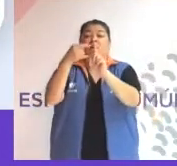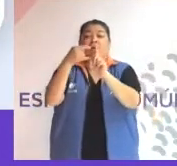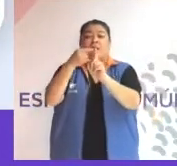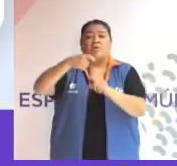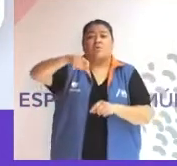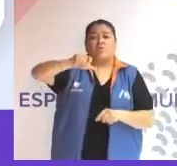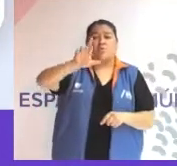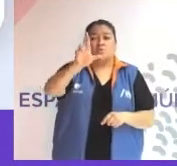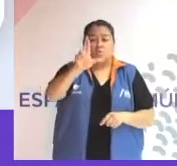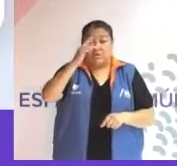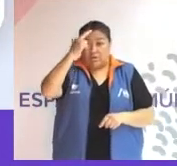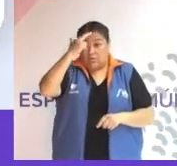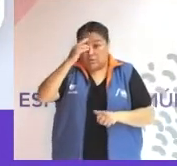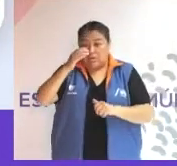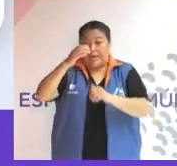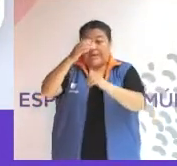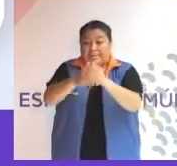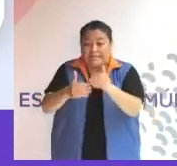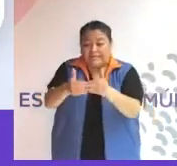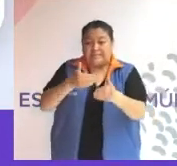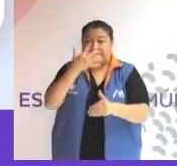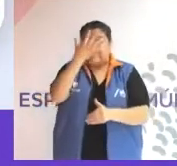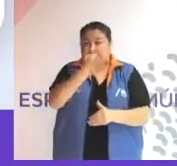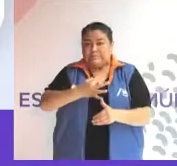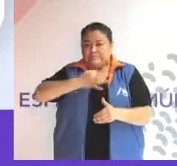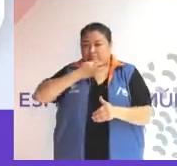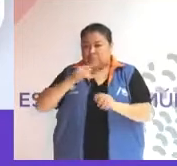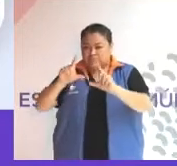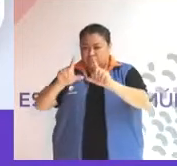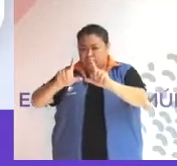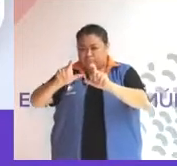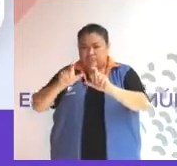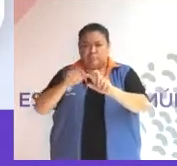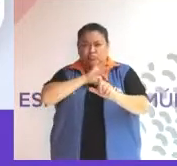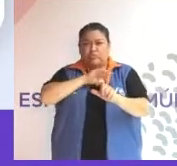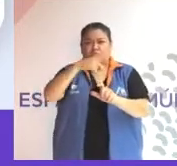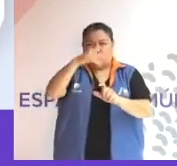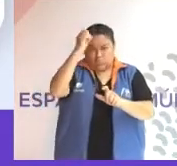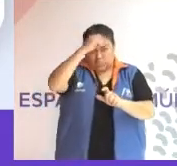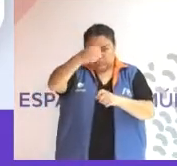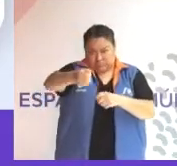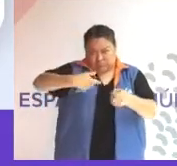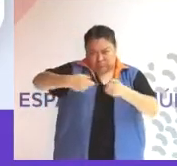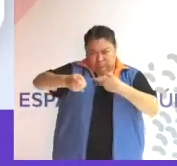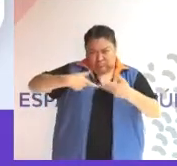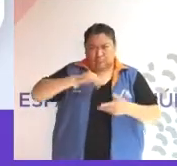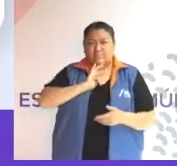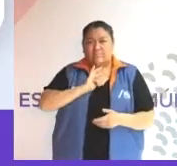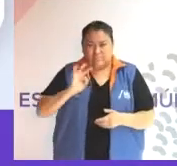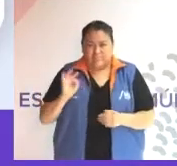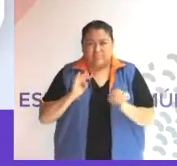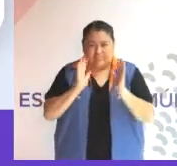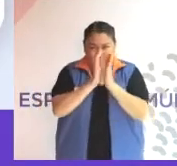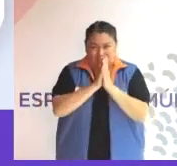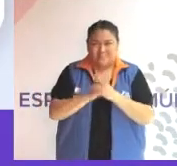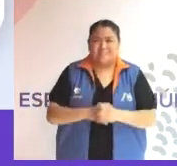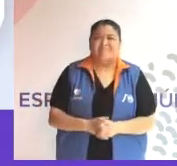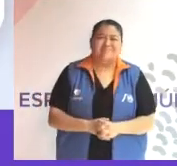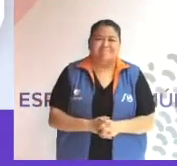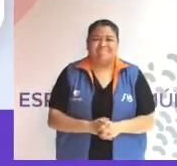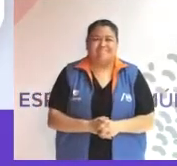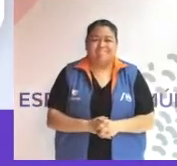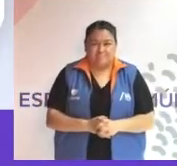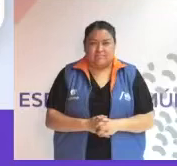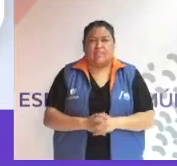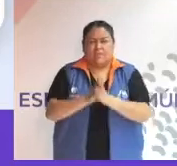5 minutos antes de finalizar cada intervención para contar con sus comentarios y evaluación respecto al tema tratado. Así